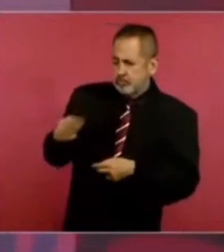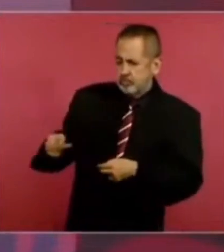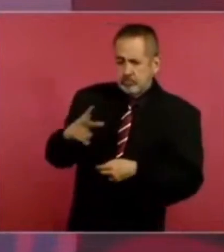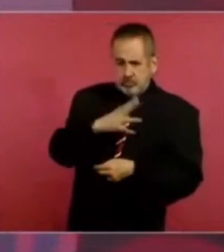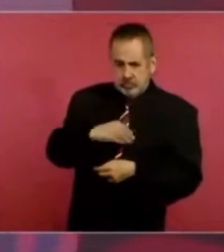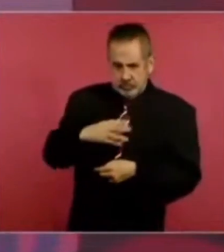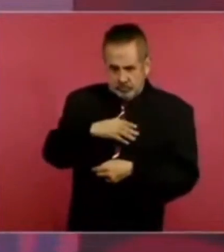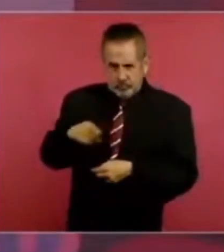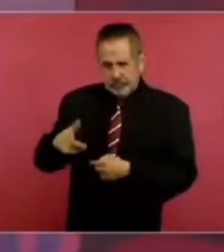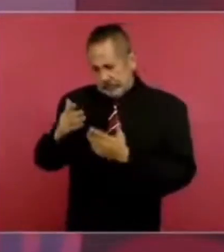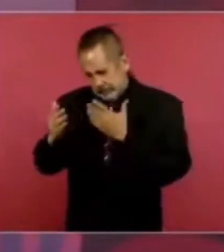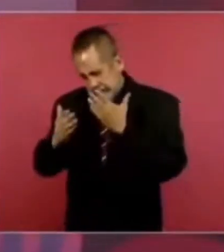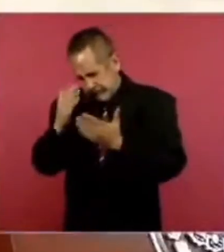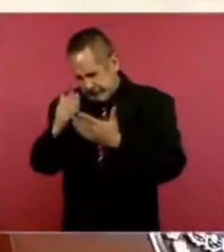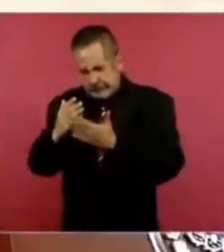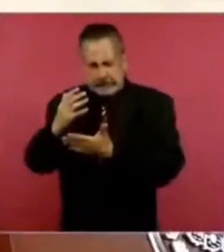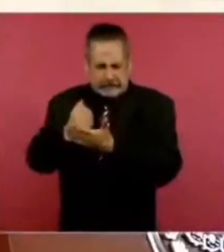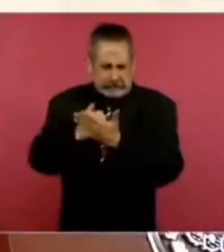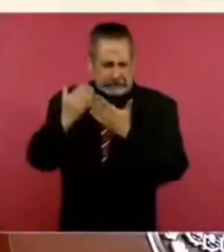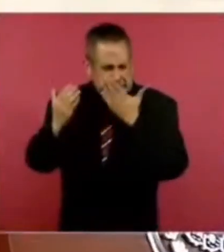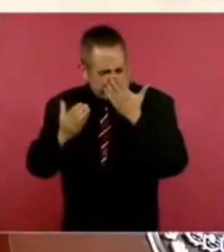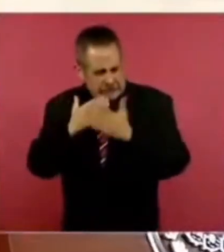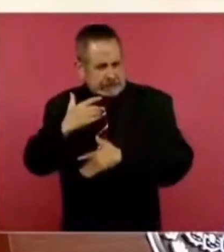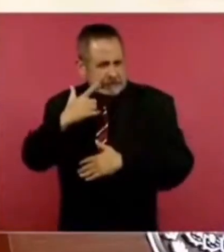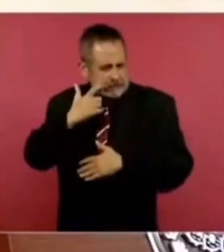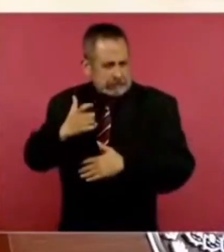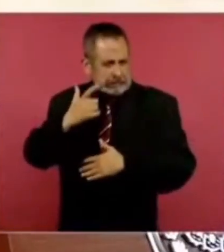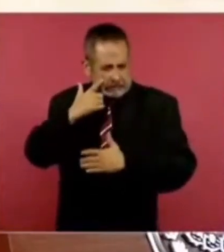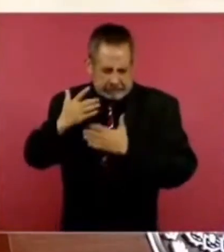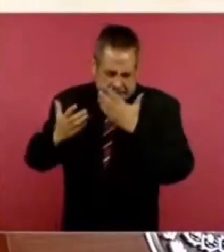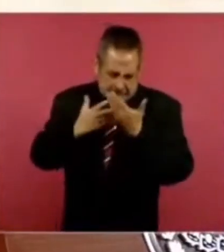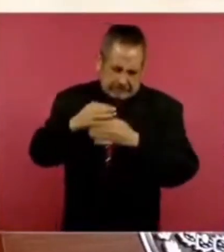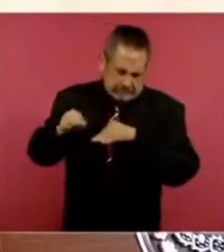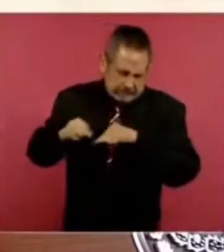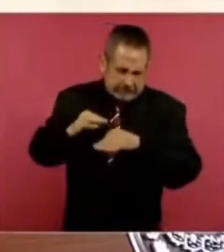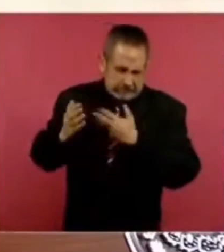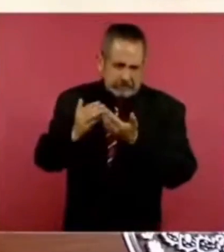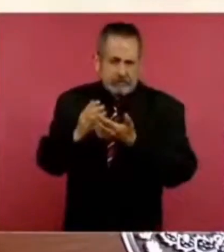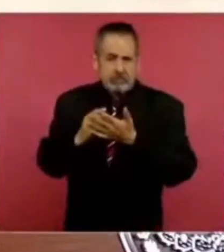profesional, con trabajo, con estudio,